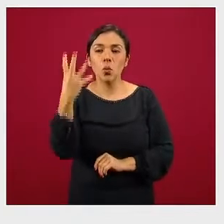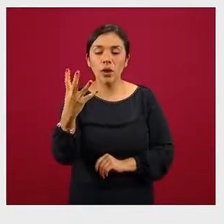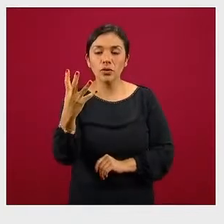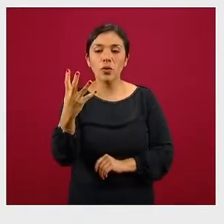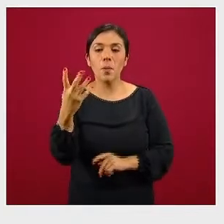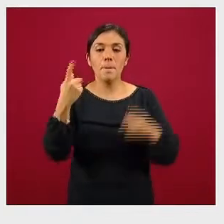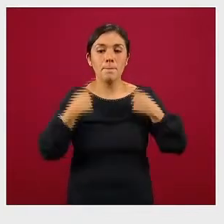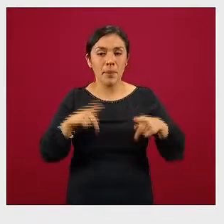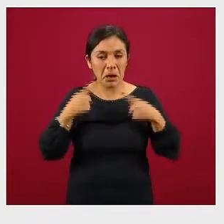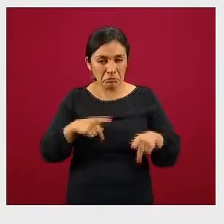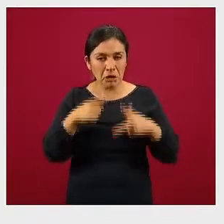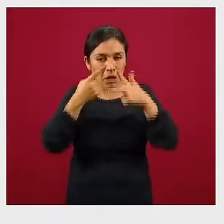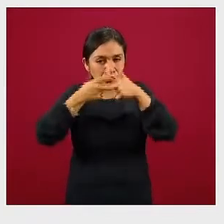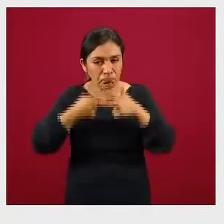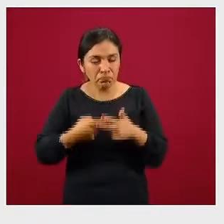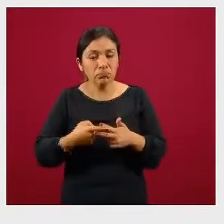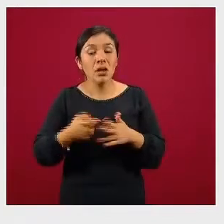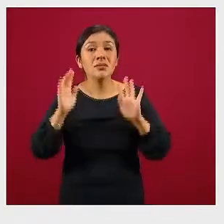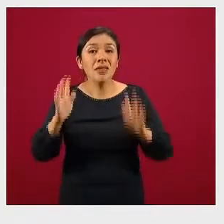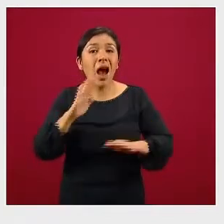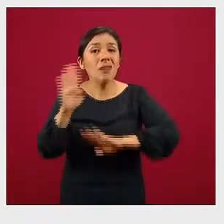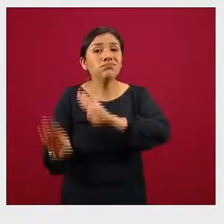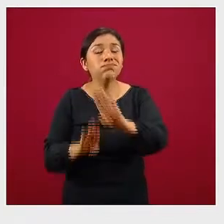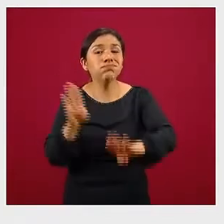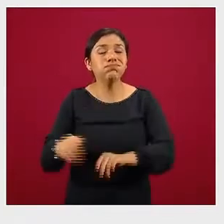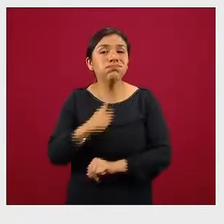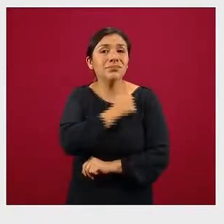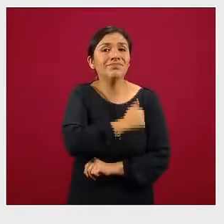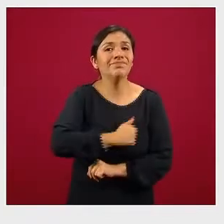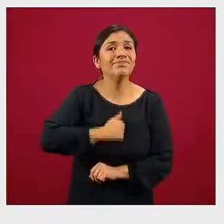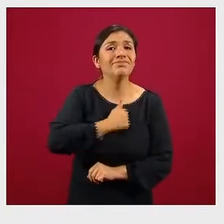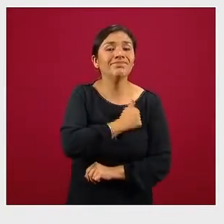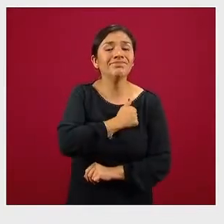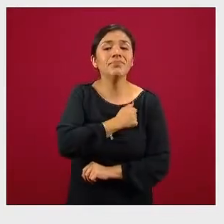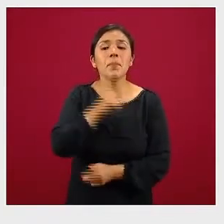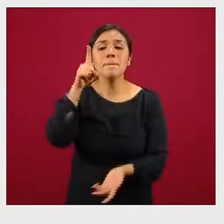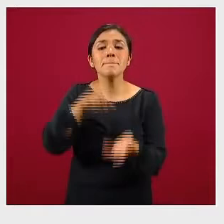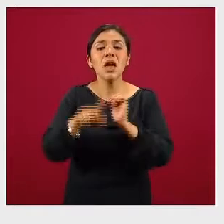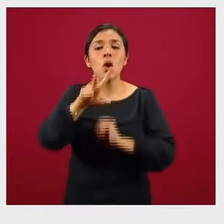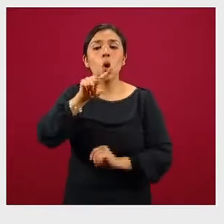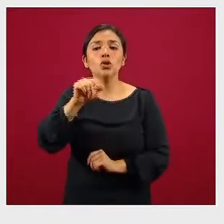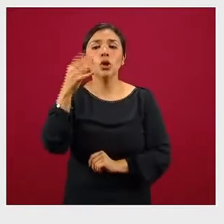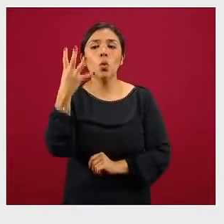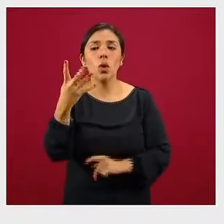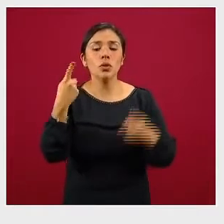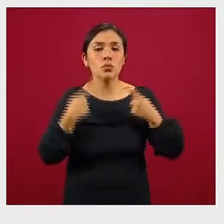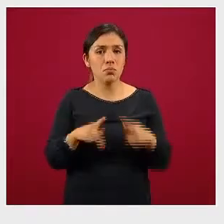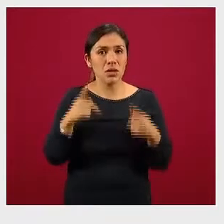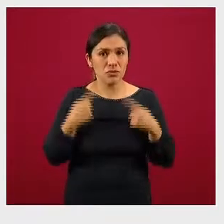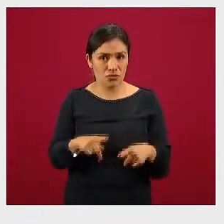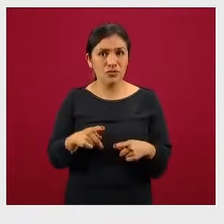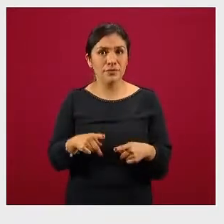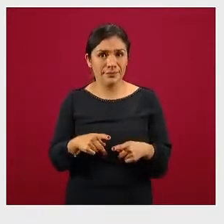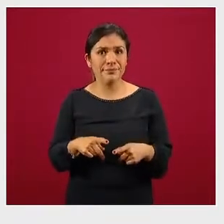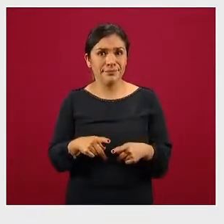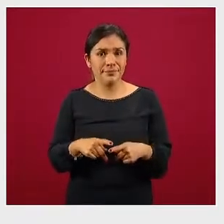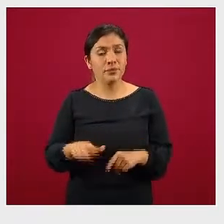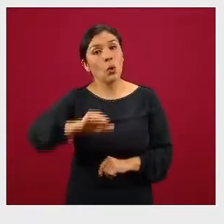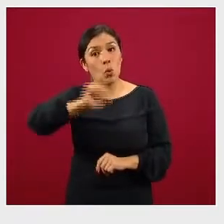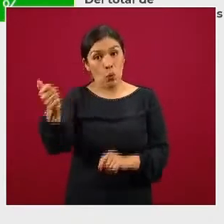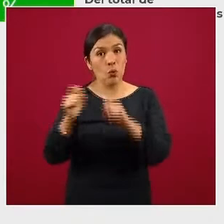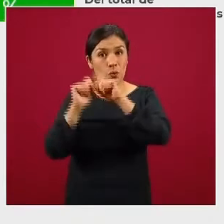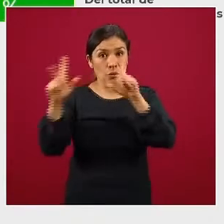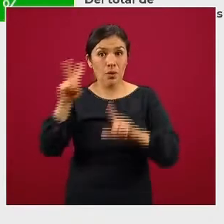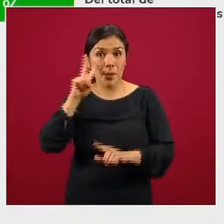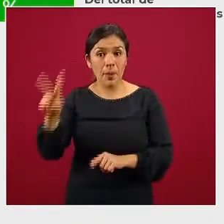1.564 casos estimados, han fallecido desafortunadamente 1.084 personas. Vamos a ver en la